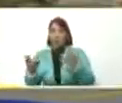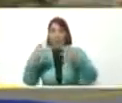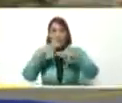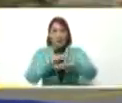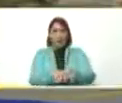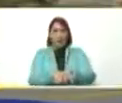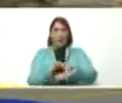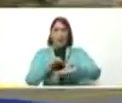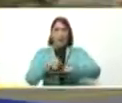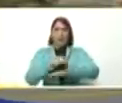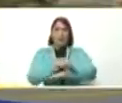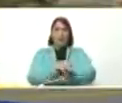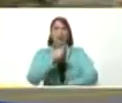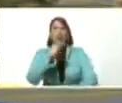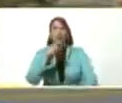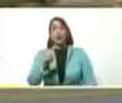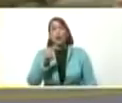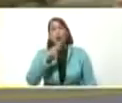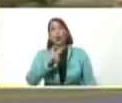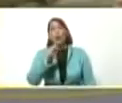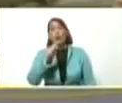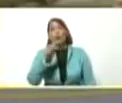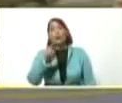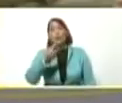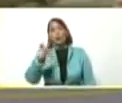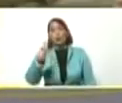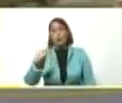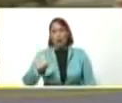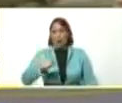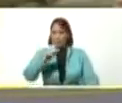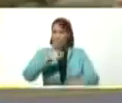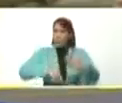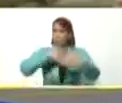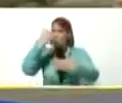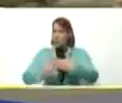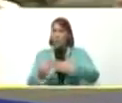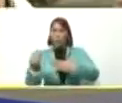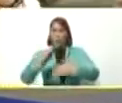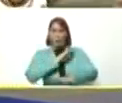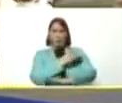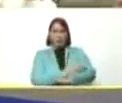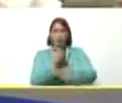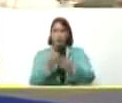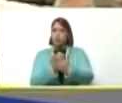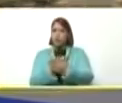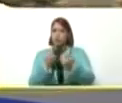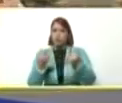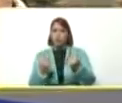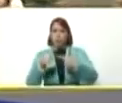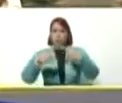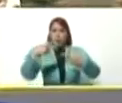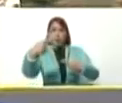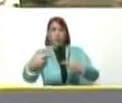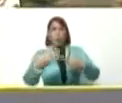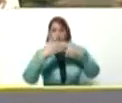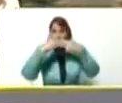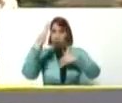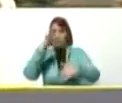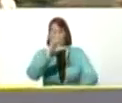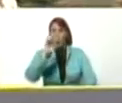tortuga, que va a ser uno de los proyectos más poderosos de la economía venezolana para los próximos 50 años,